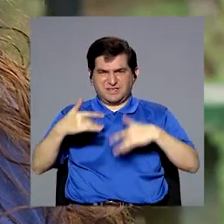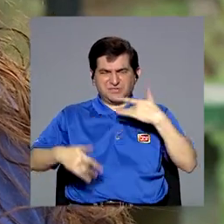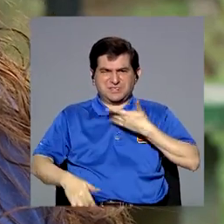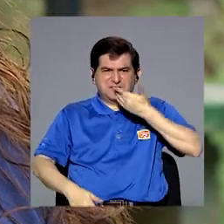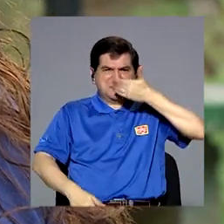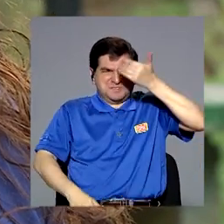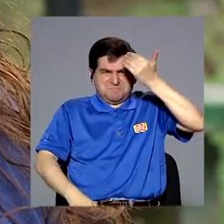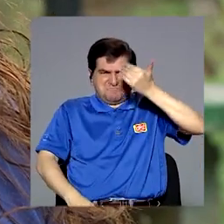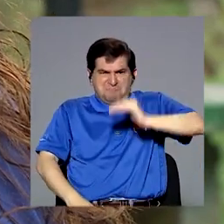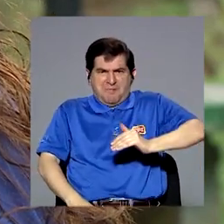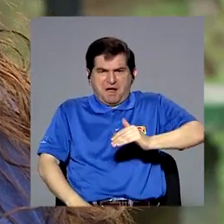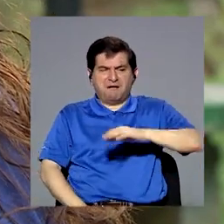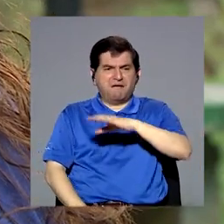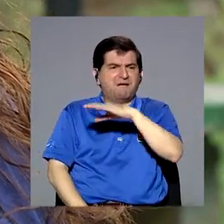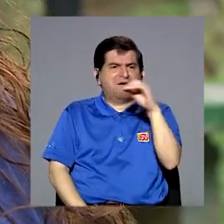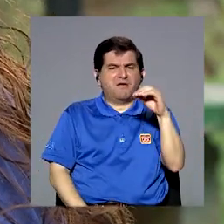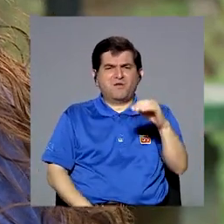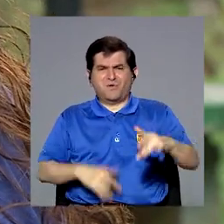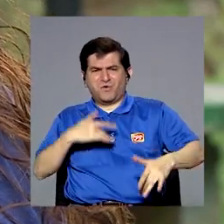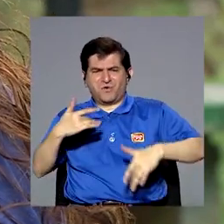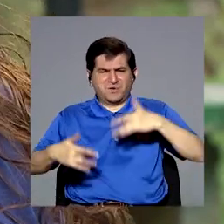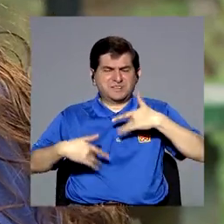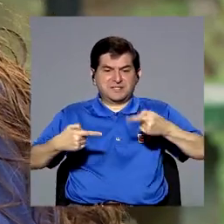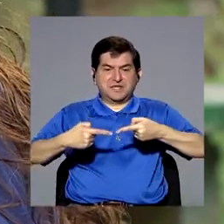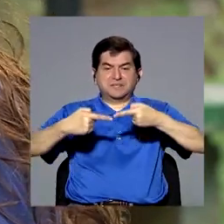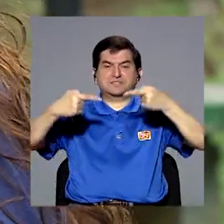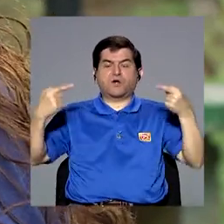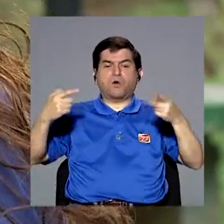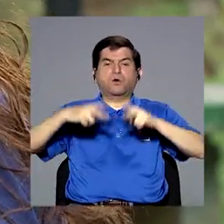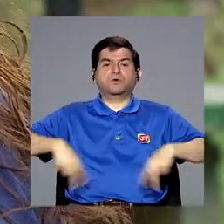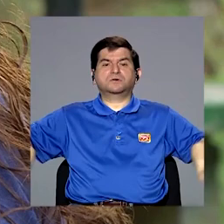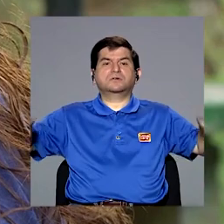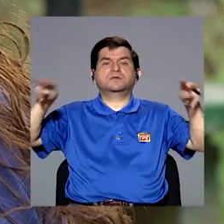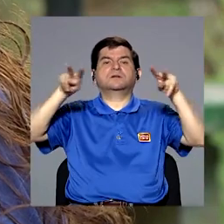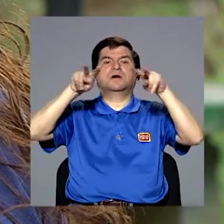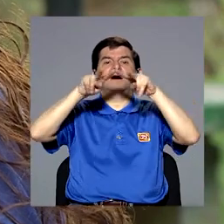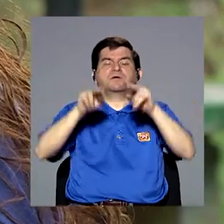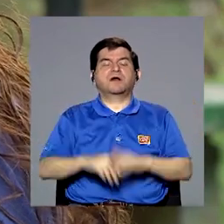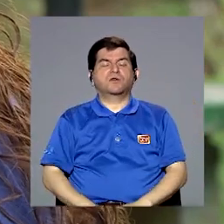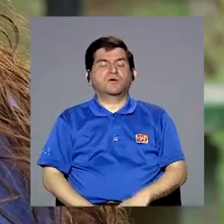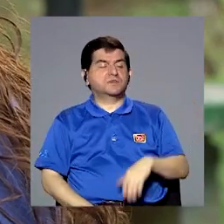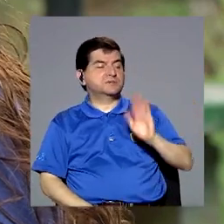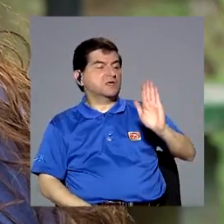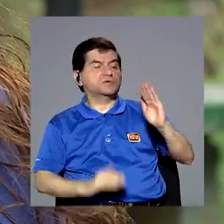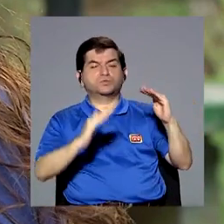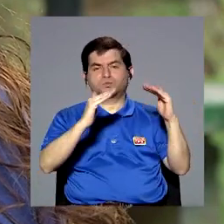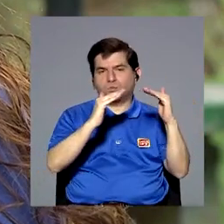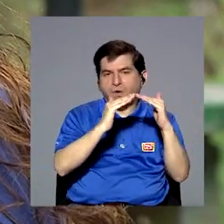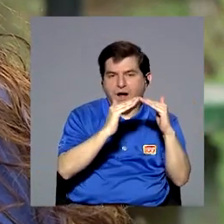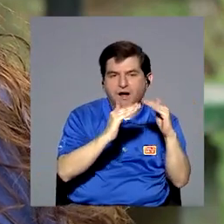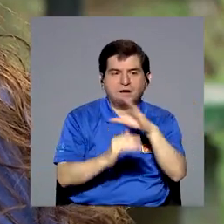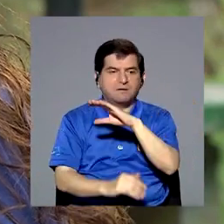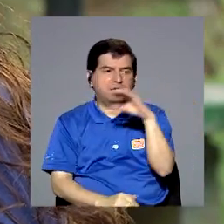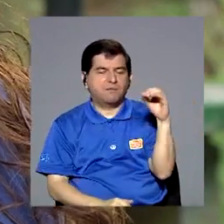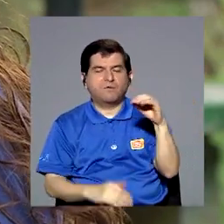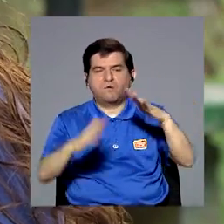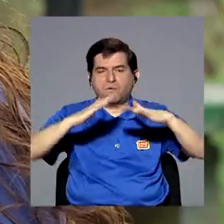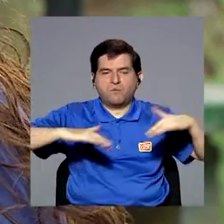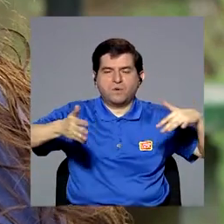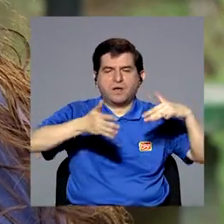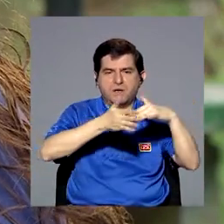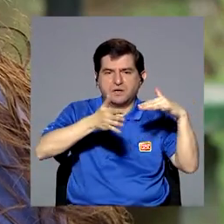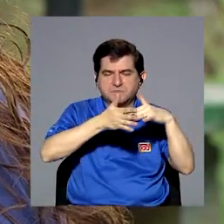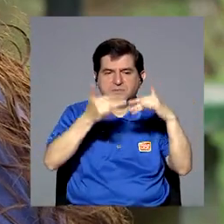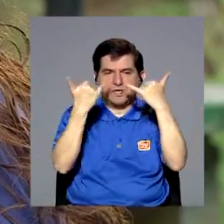mal, cuando los hace sentir que están en contra de los valores que, que en sus casas y en sus, digamos, ámbitos